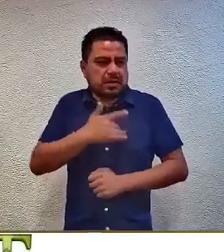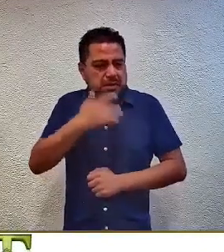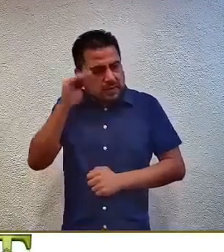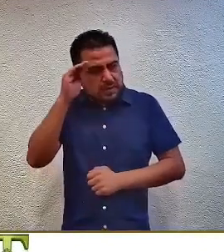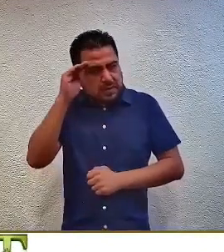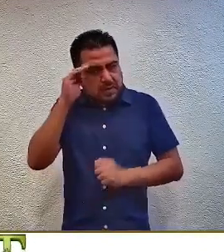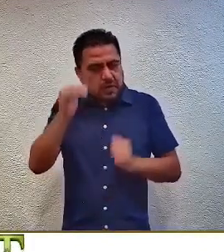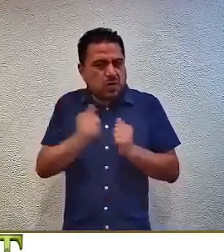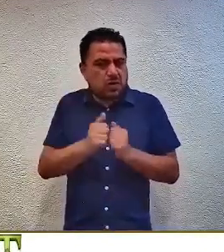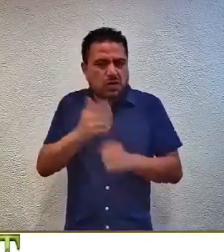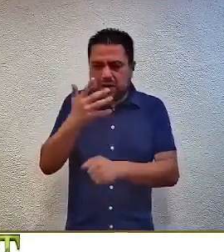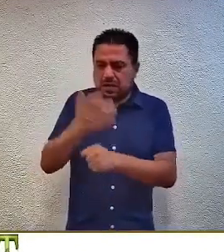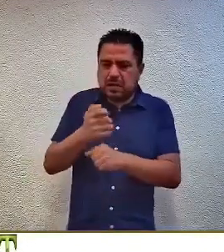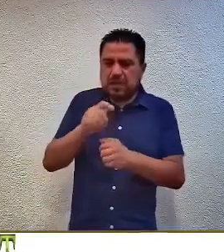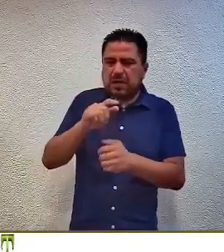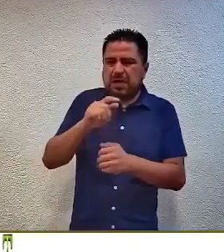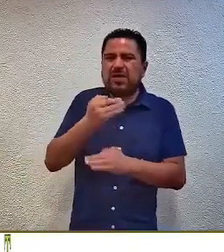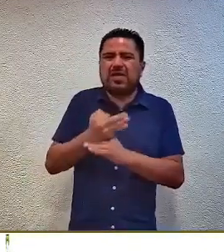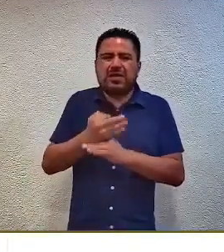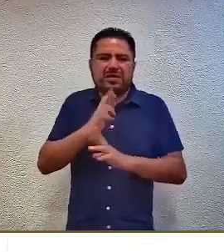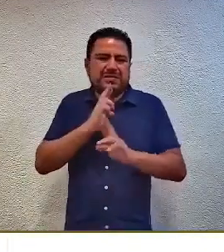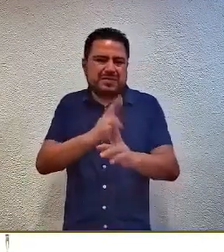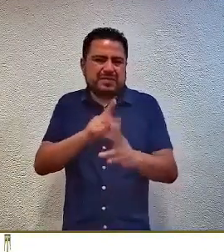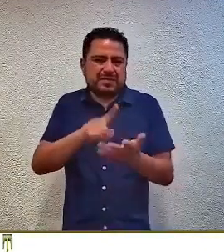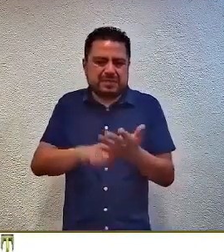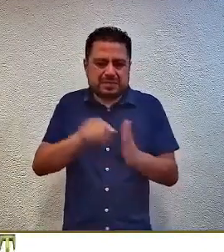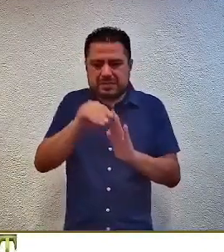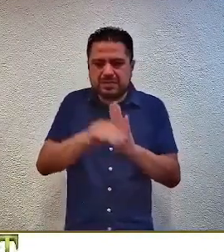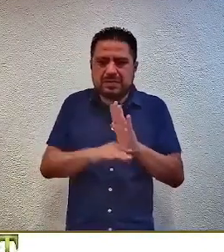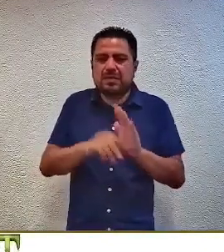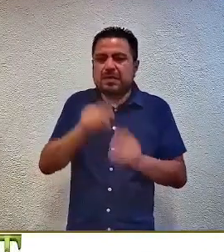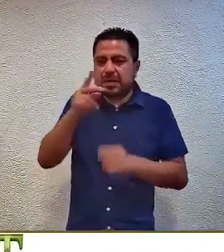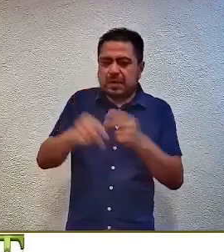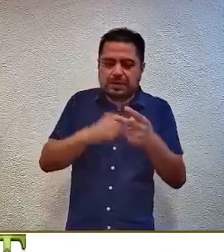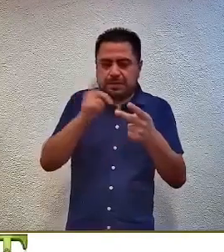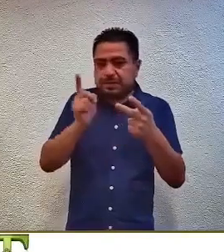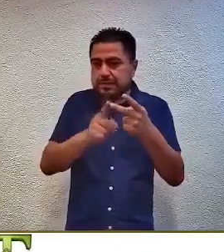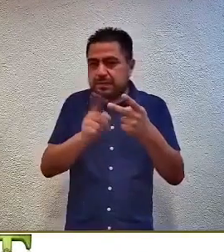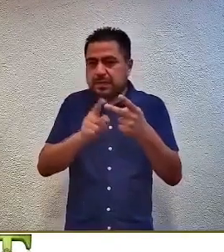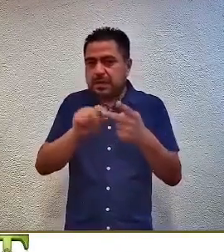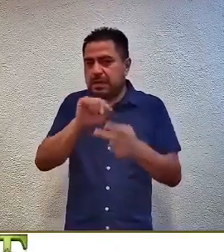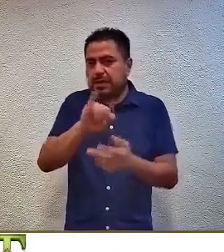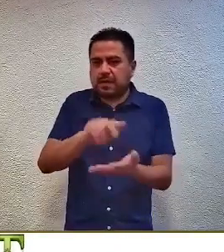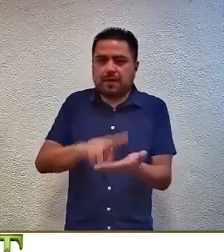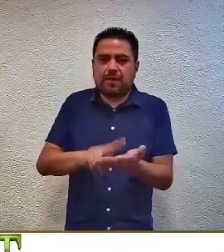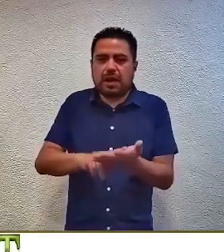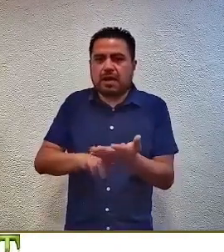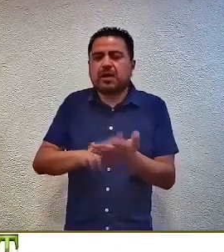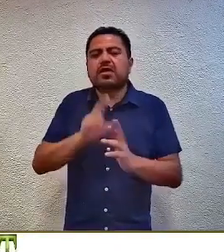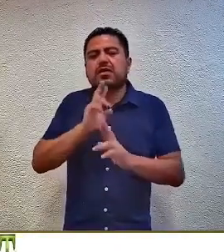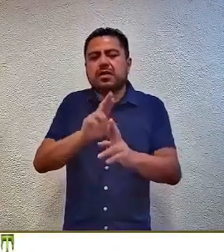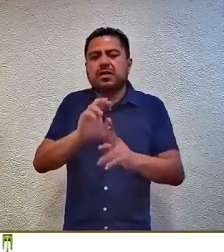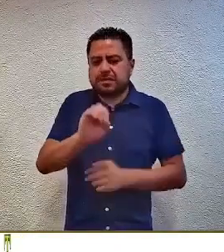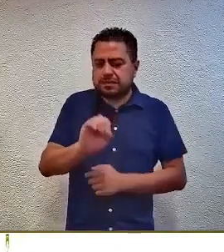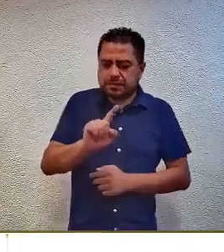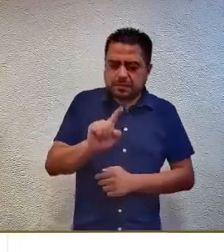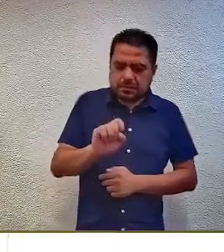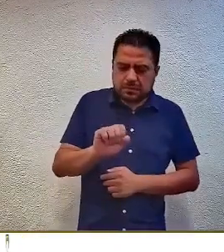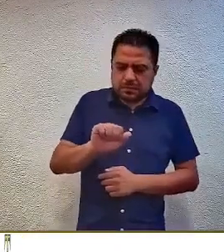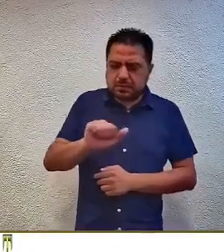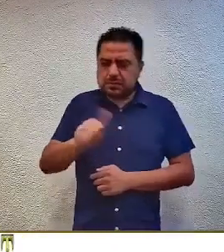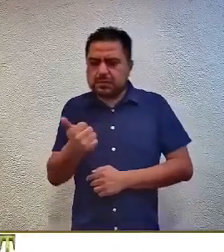en el considerando quinto de la presente resolución. Segundo, se confirma la validez y legalidad de la resolución